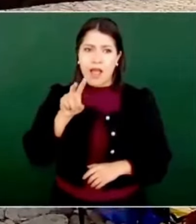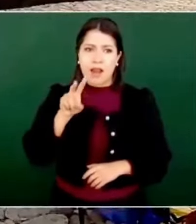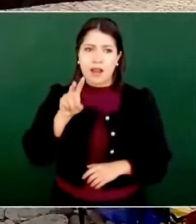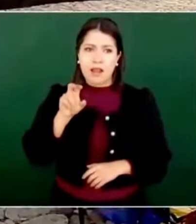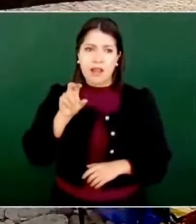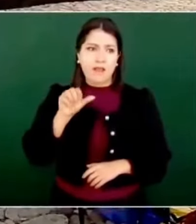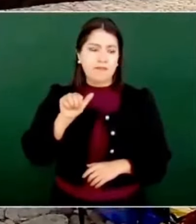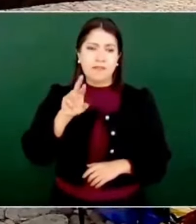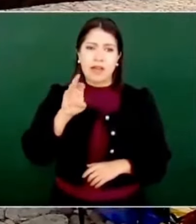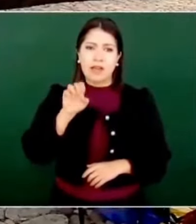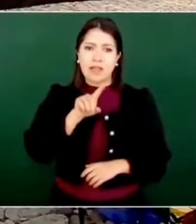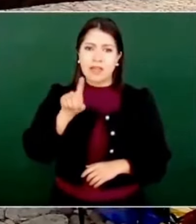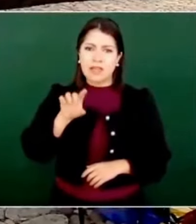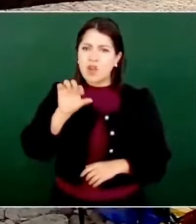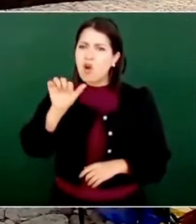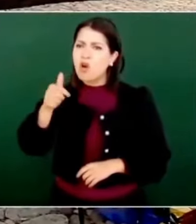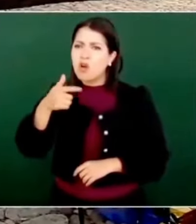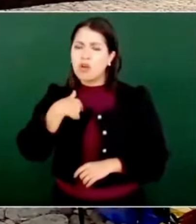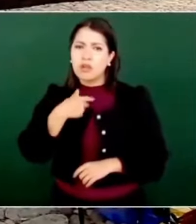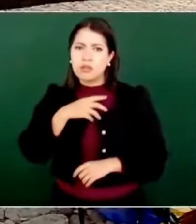el ad